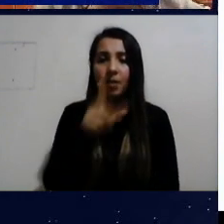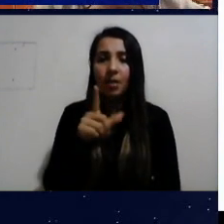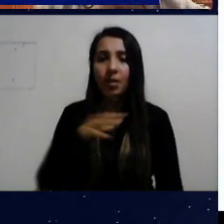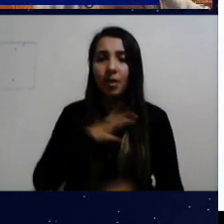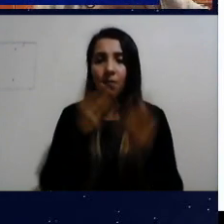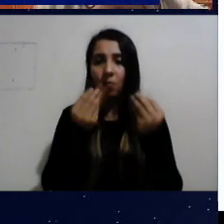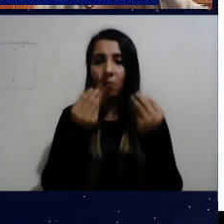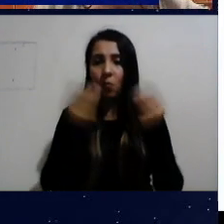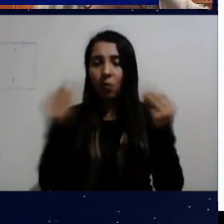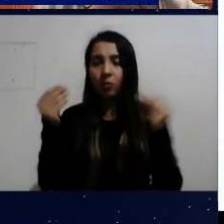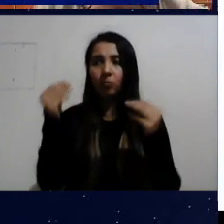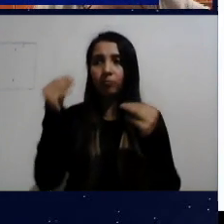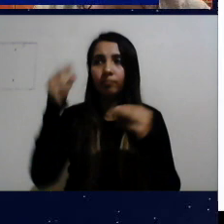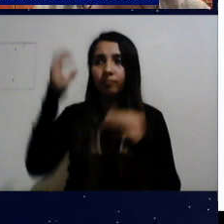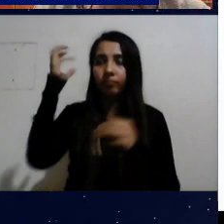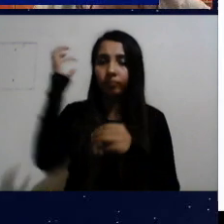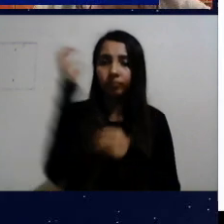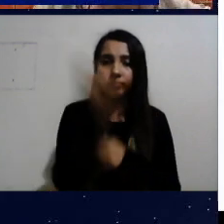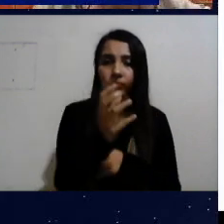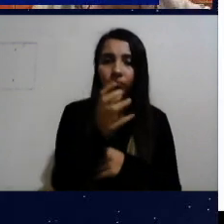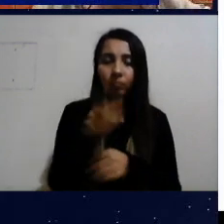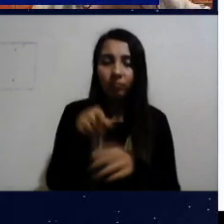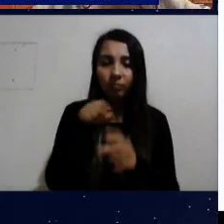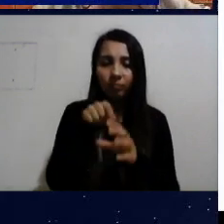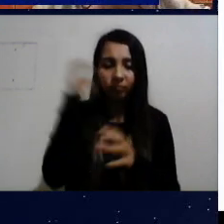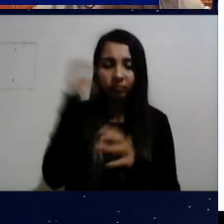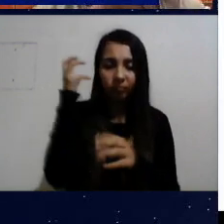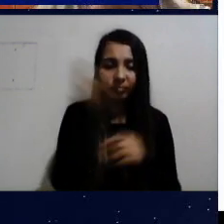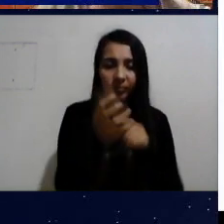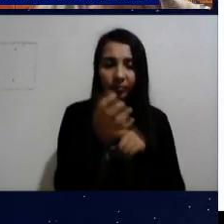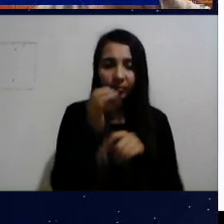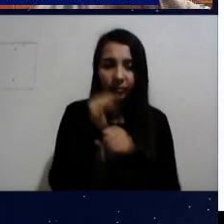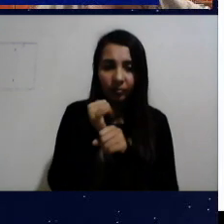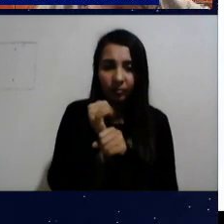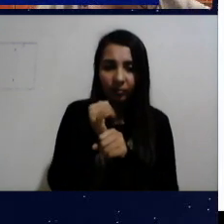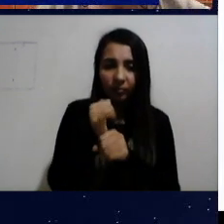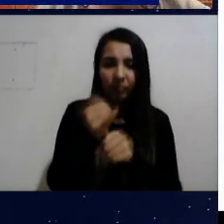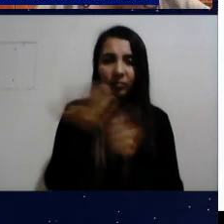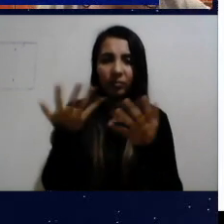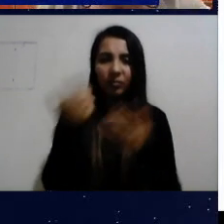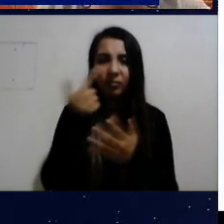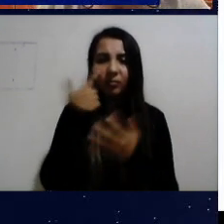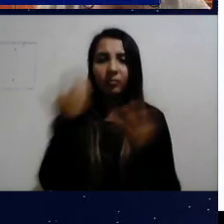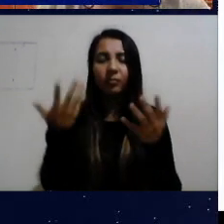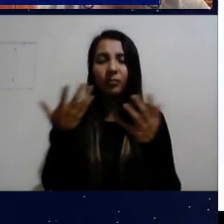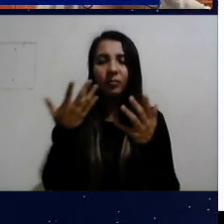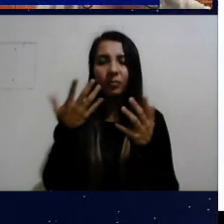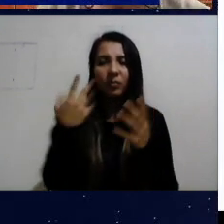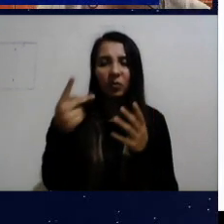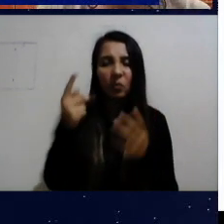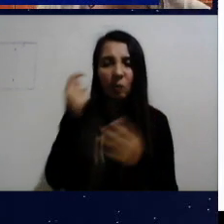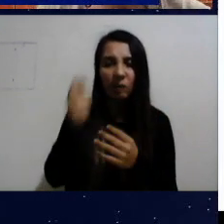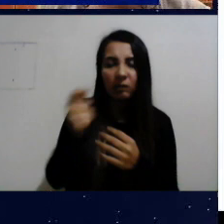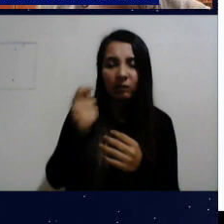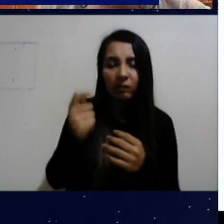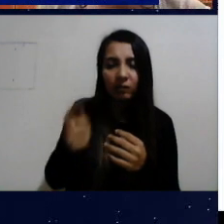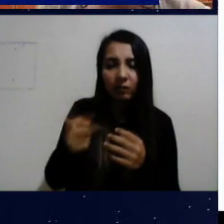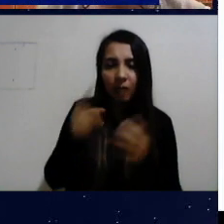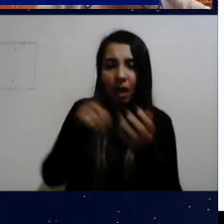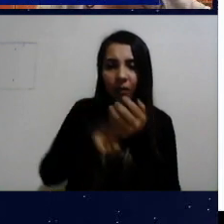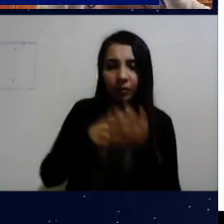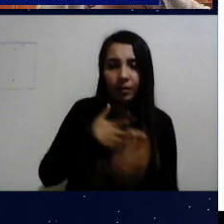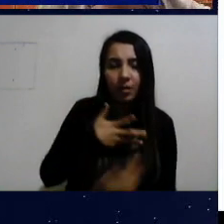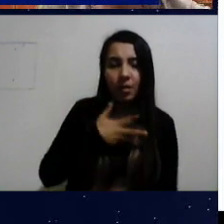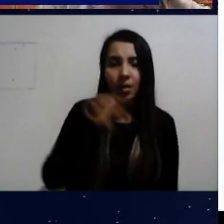en numerosos meteoritos y hay estudios de estos meteoritos para determinar cuál es su huella en términos